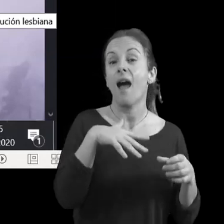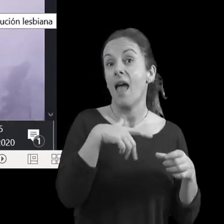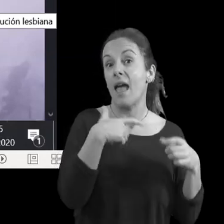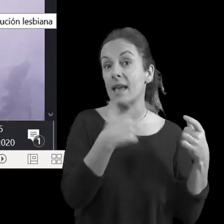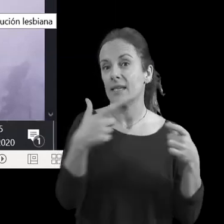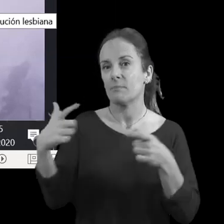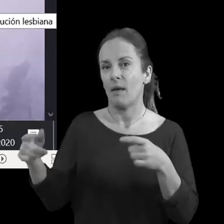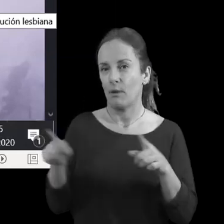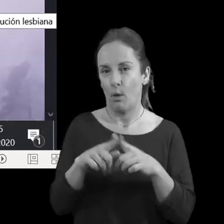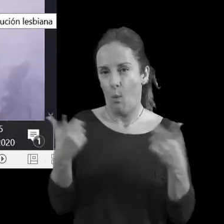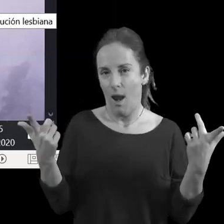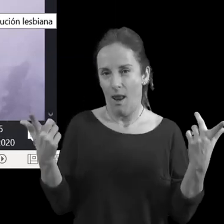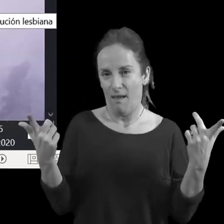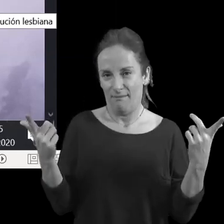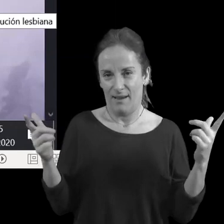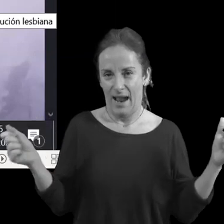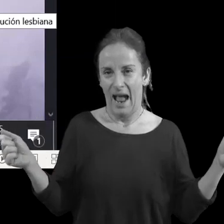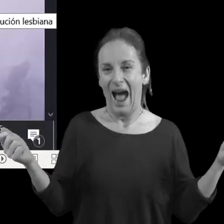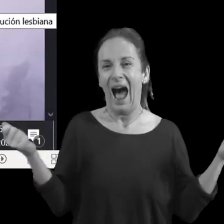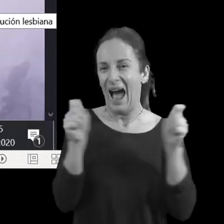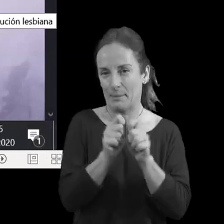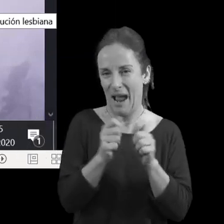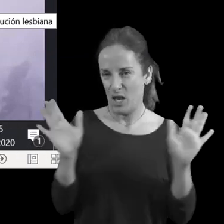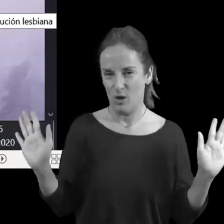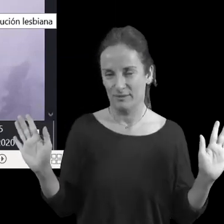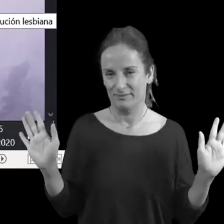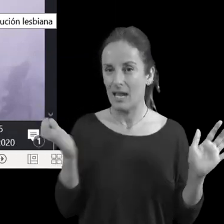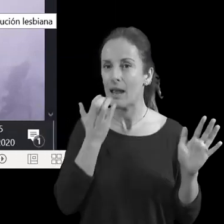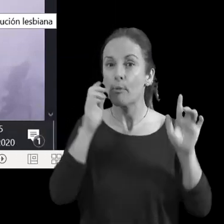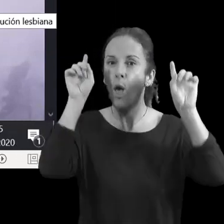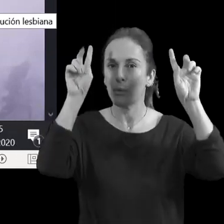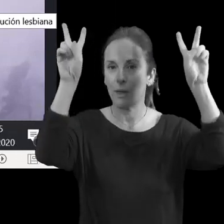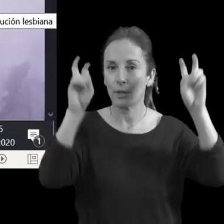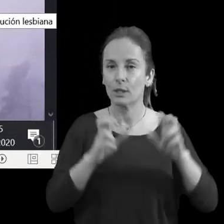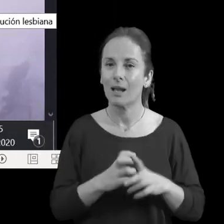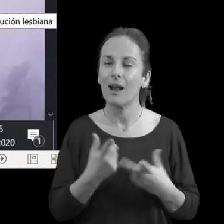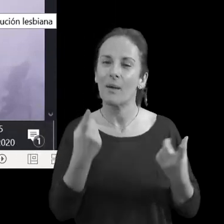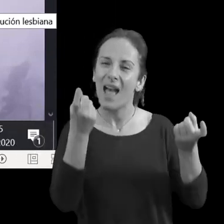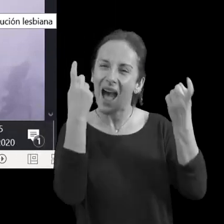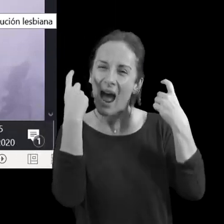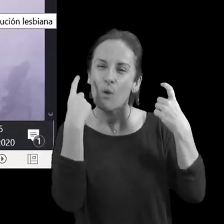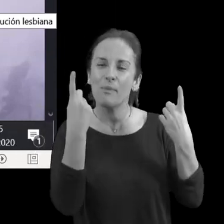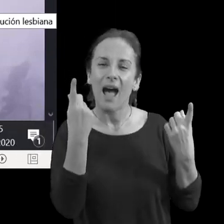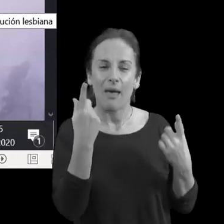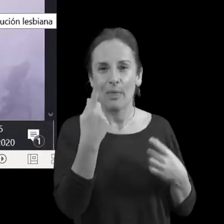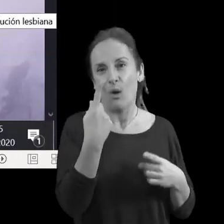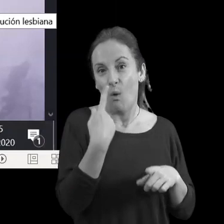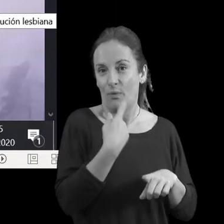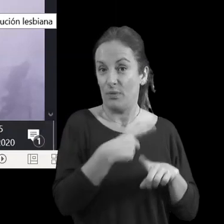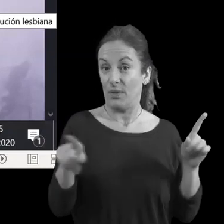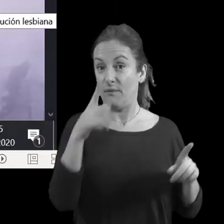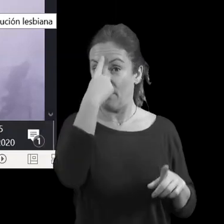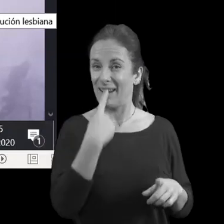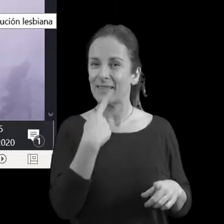armarios, ¿no? Por ejemplo, pensemos en la educación, ¿no? El problema no es el alumnado diferente que tiene que salir del armario, el problema es que tenemos un